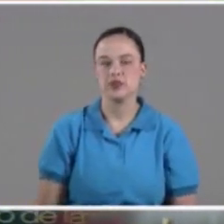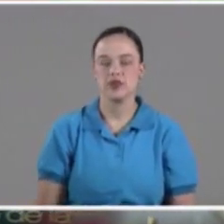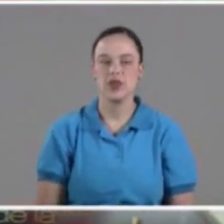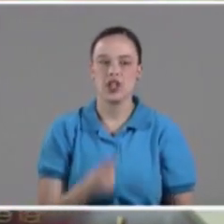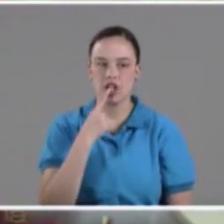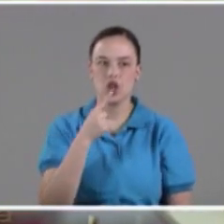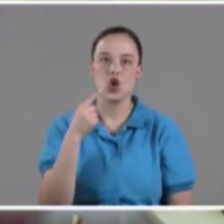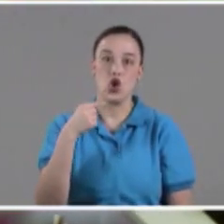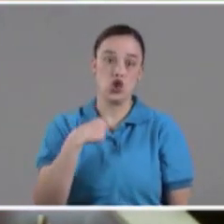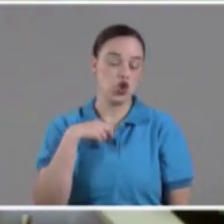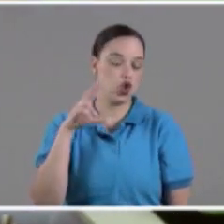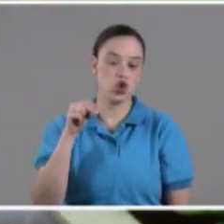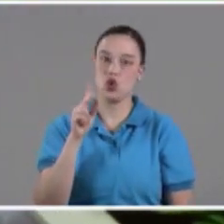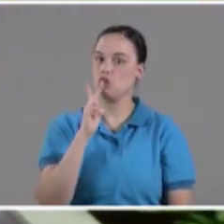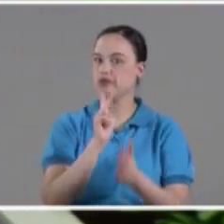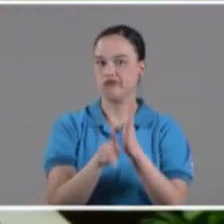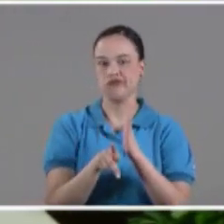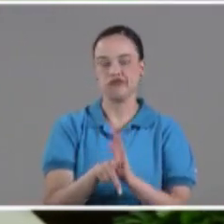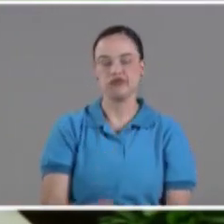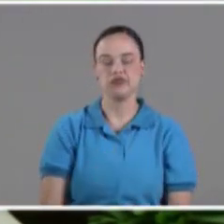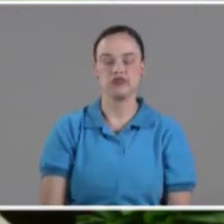dijo No lo voy a matar